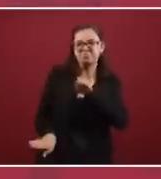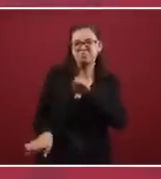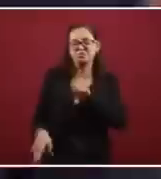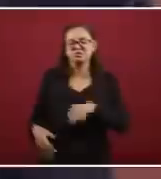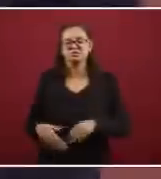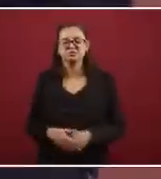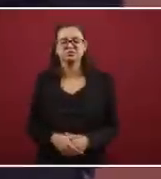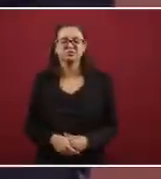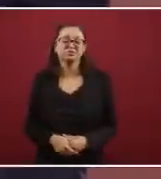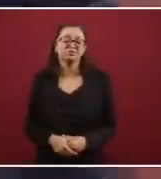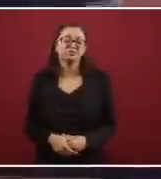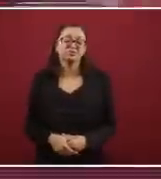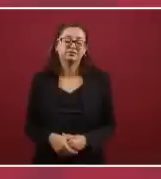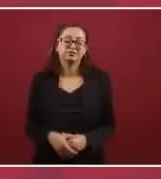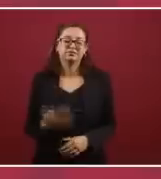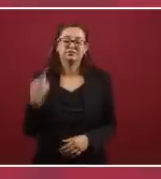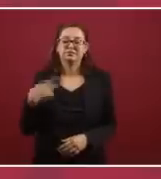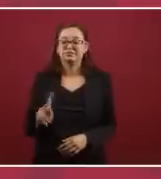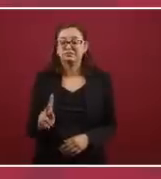pero